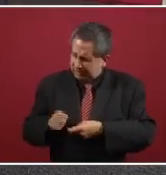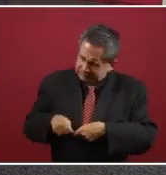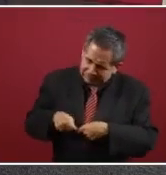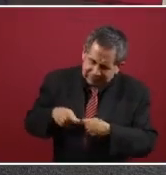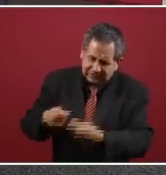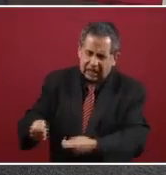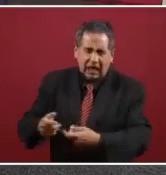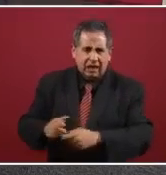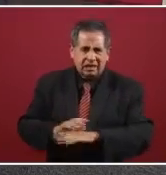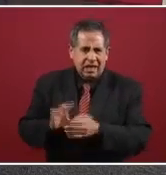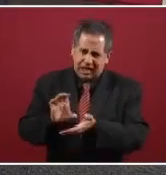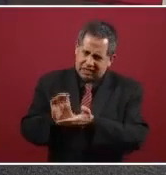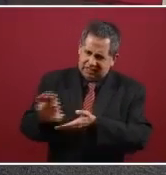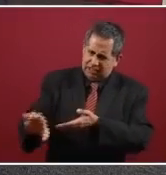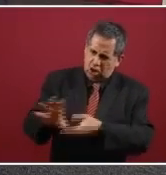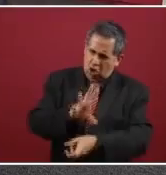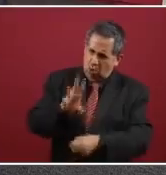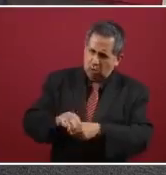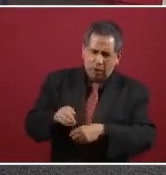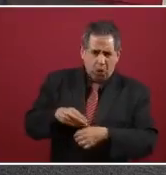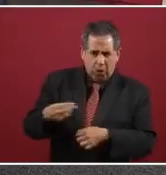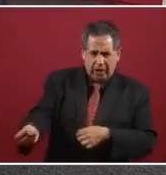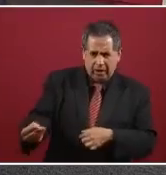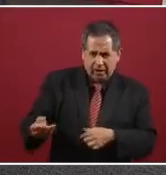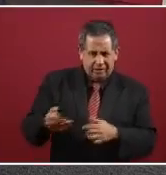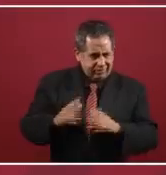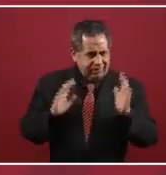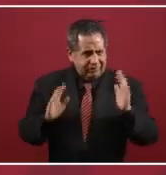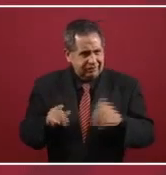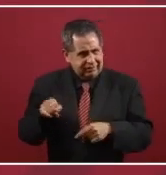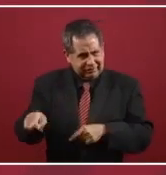y se le entregue completo al trabajador,